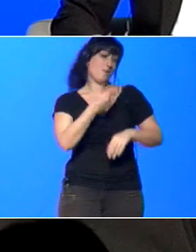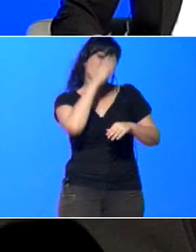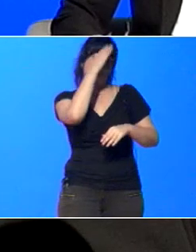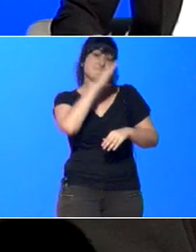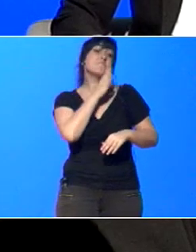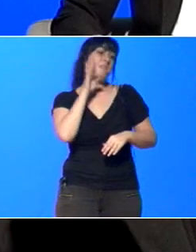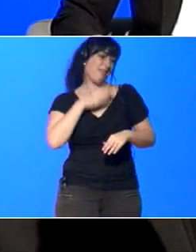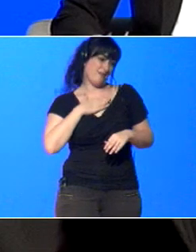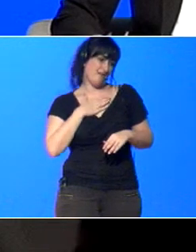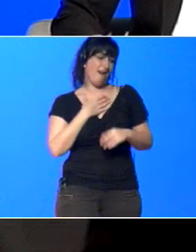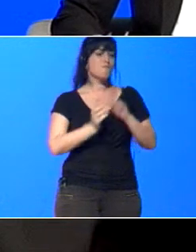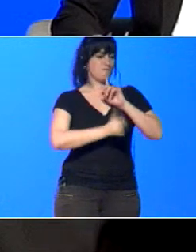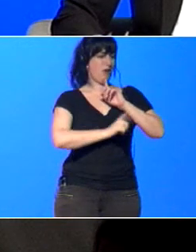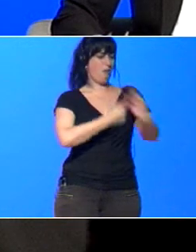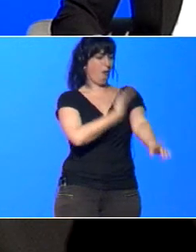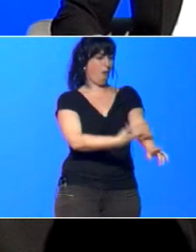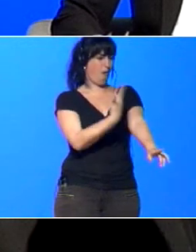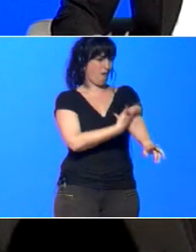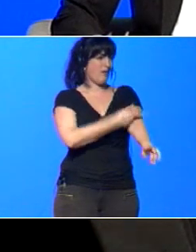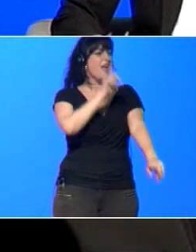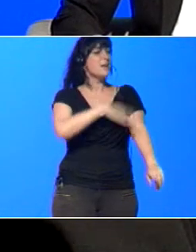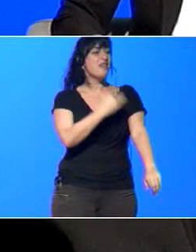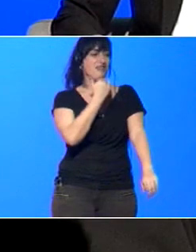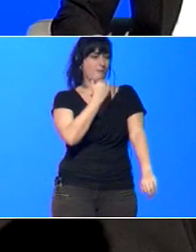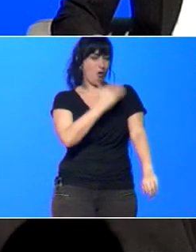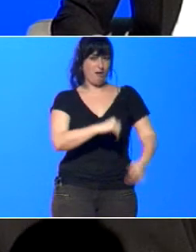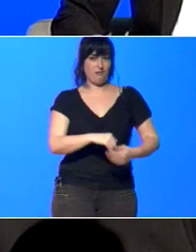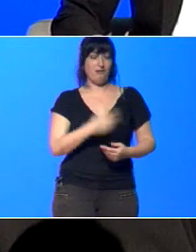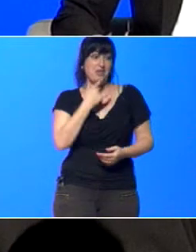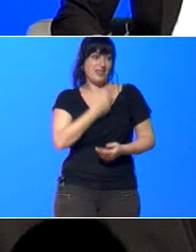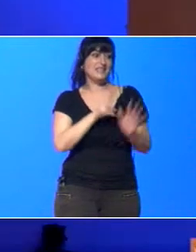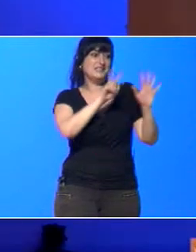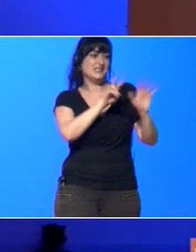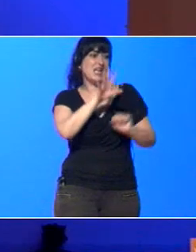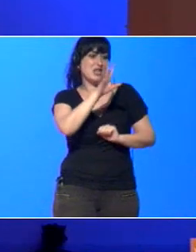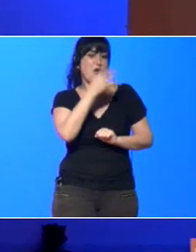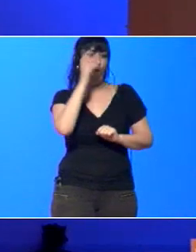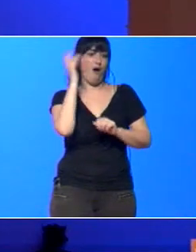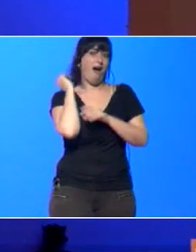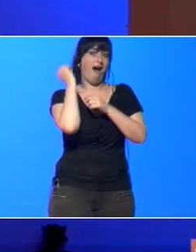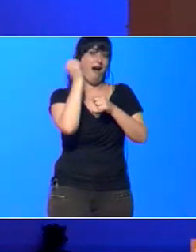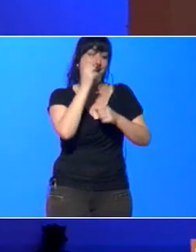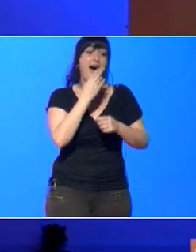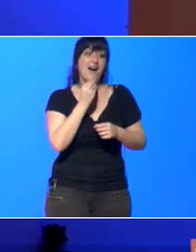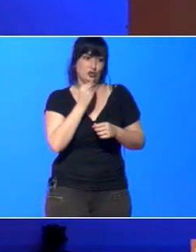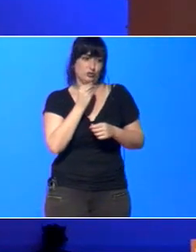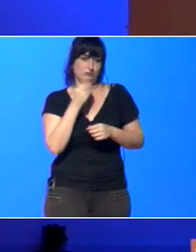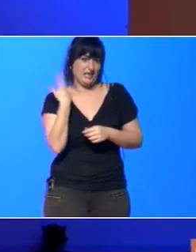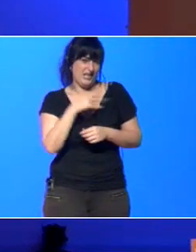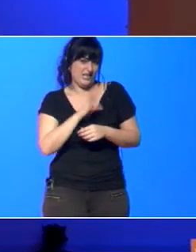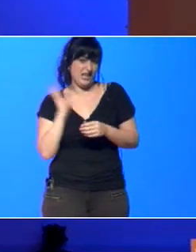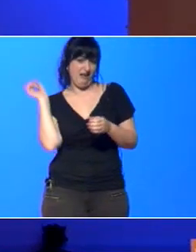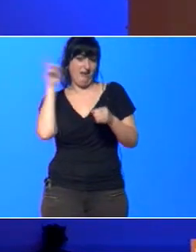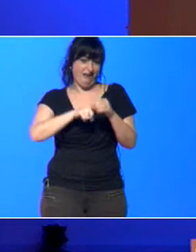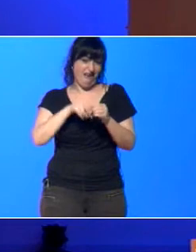tuvo a bien decir una cosa que me pareció importante. Con 75 años, implicada 15 años, yo creo que alguien tendría que decirle, esto es una